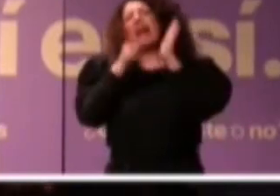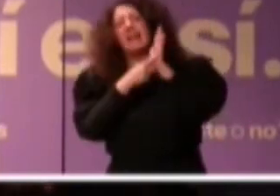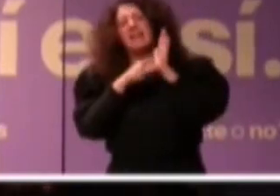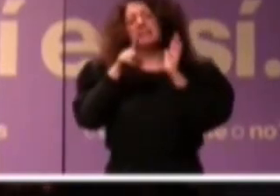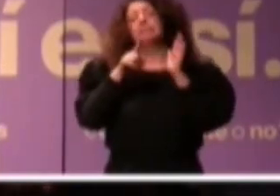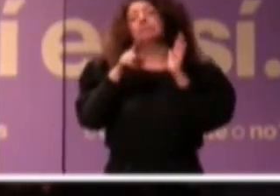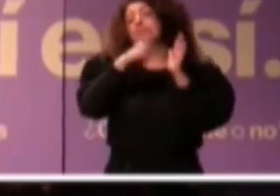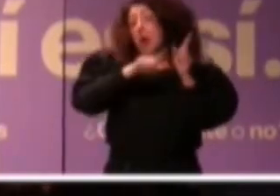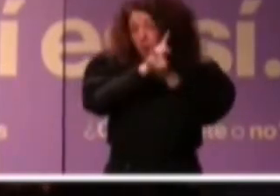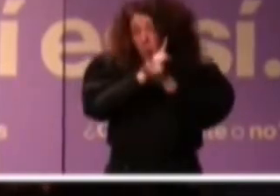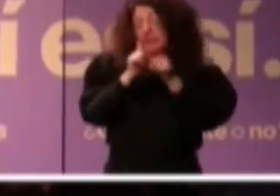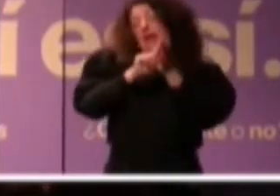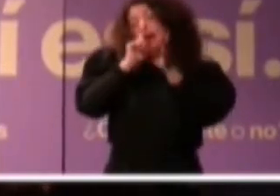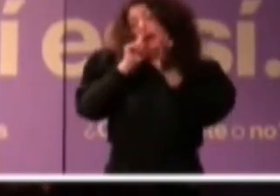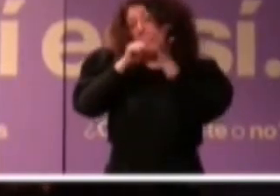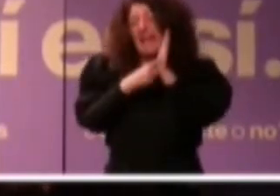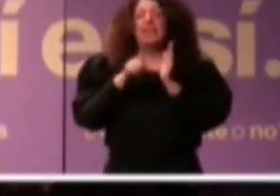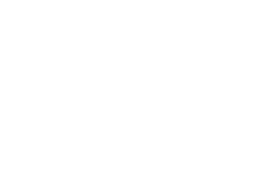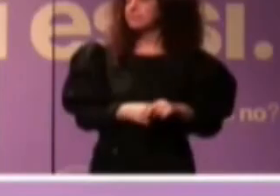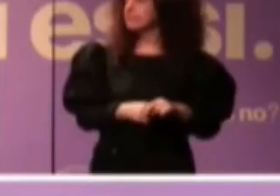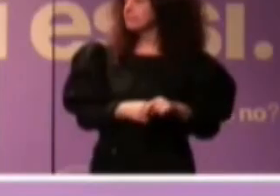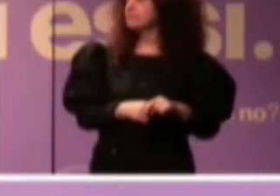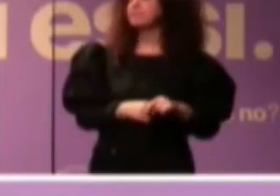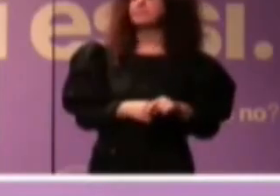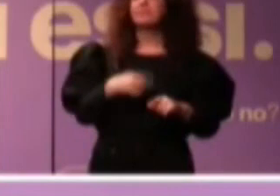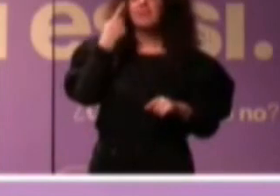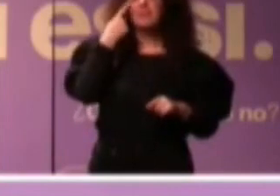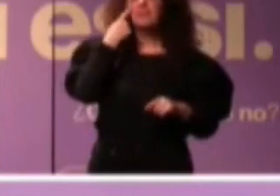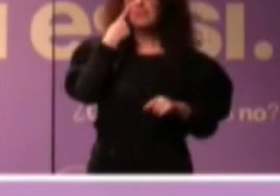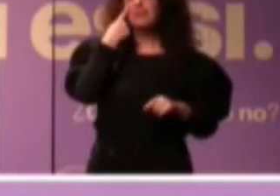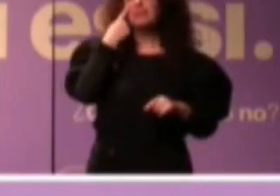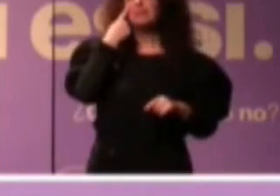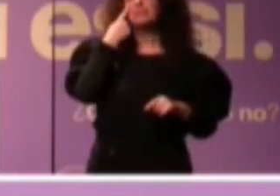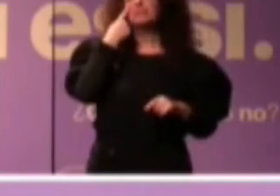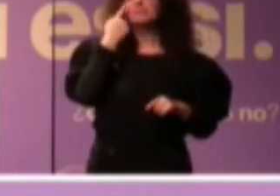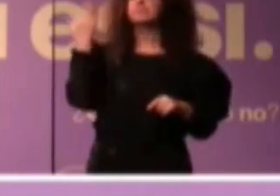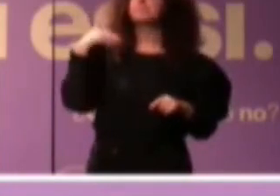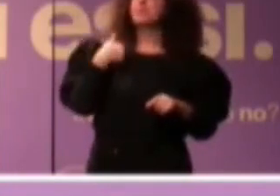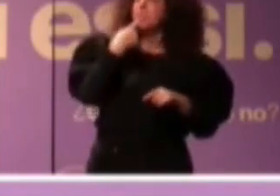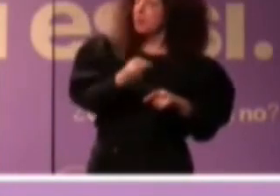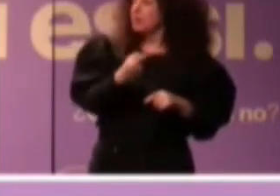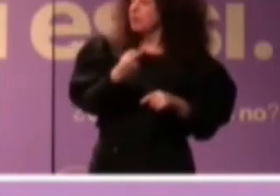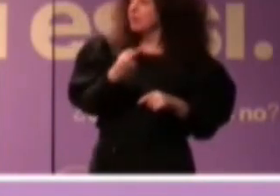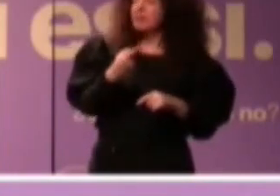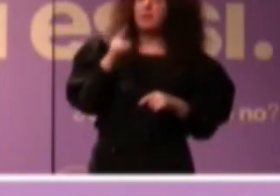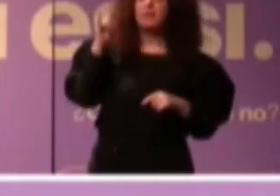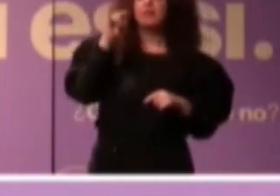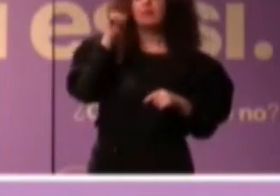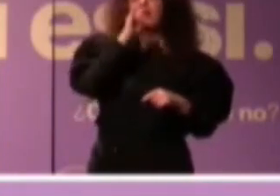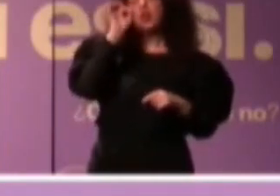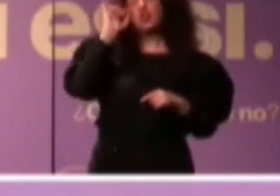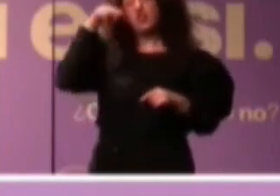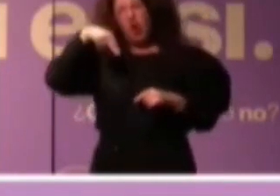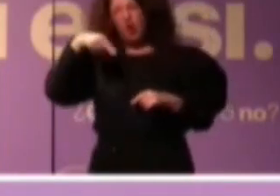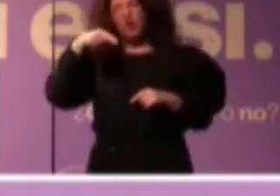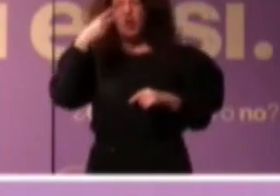contra el Ministerio de Igualdad, otra vez. Fijaos que desde que dije aquello de que Juan Roche era un capitalista